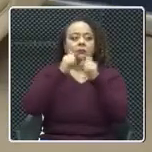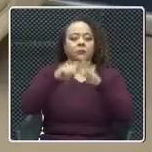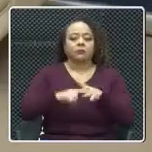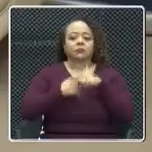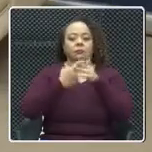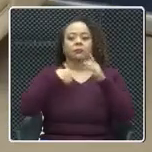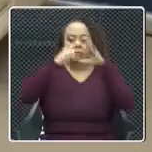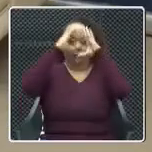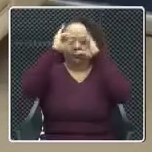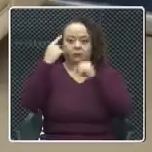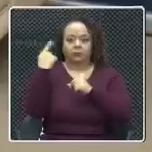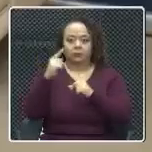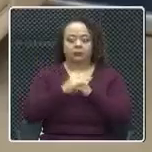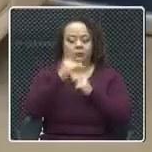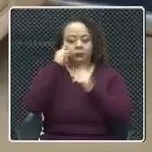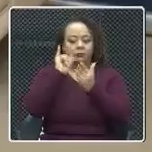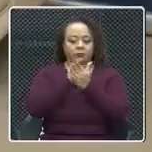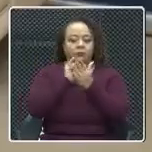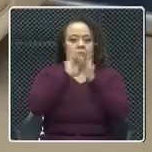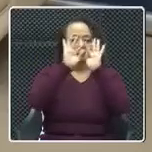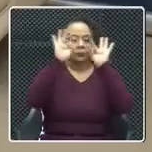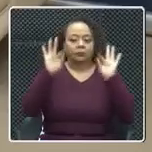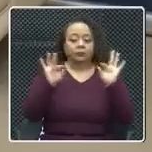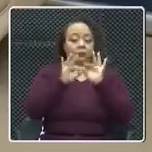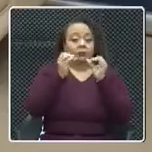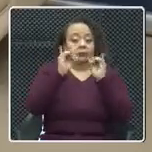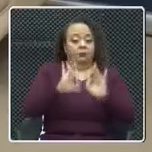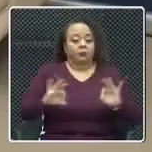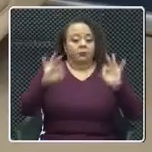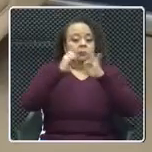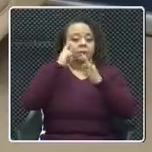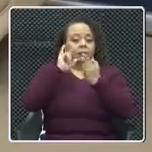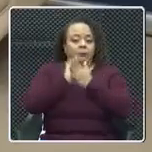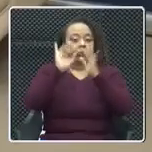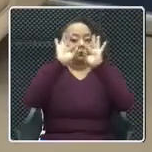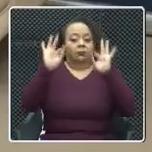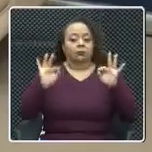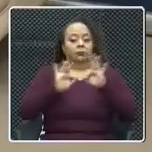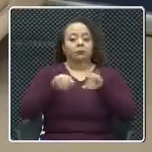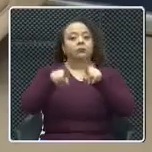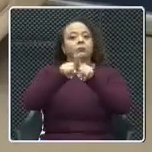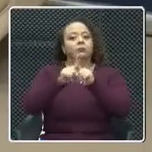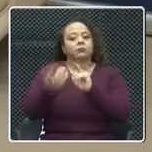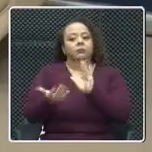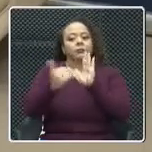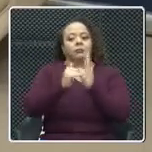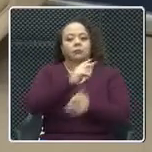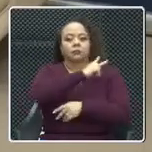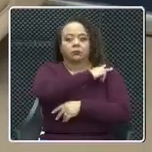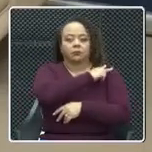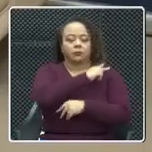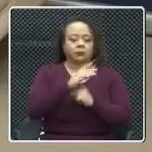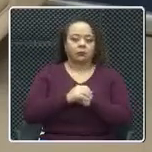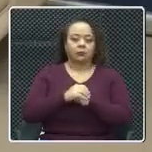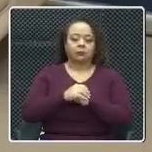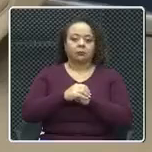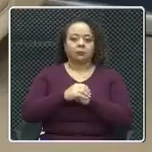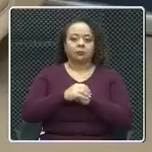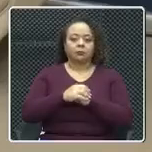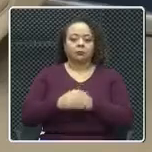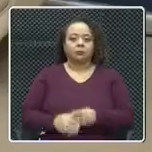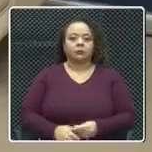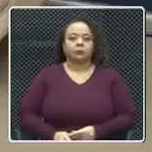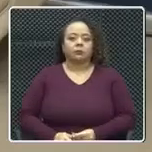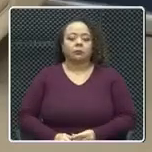de que reporto el riesgo. Por eso ese formulario es importante, porque ese formulario también le devuelve al patrono